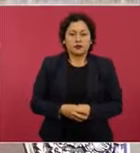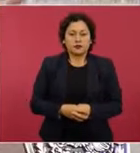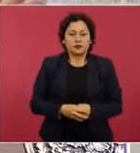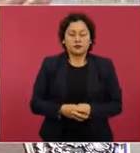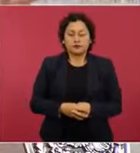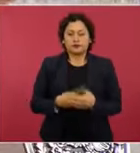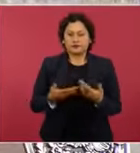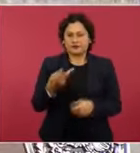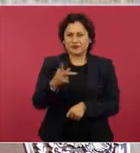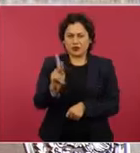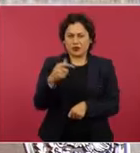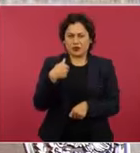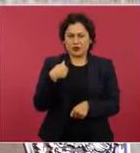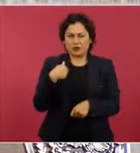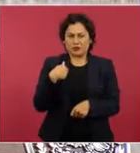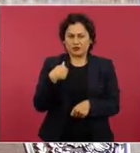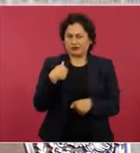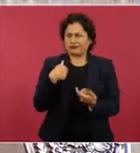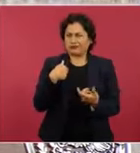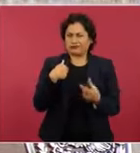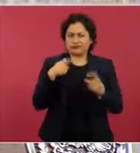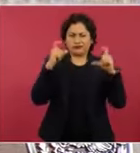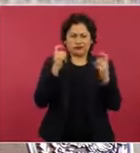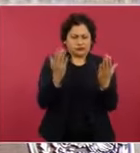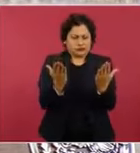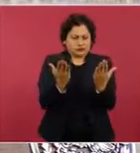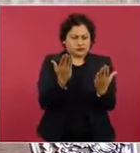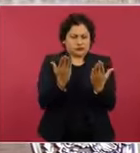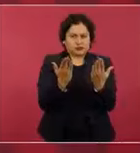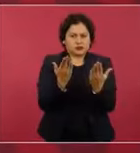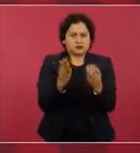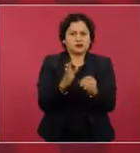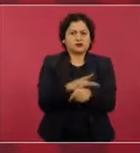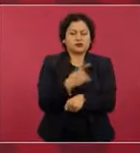Pero me llamó la atención porque el país,